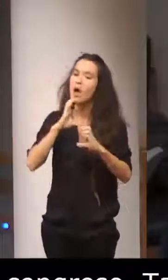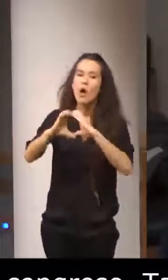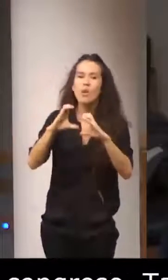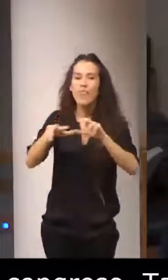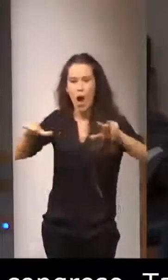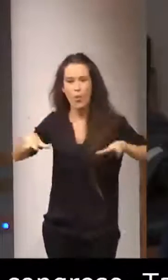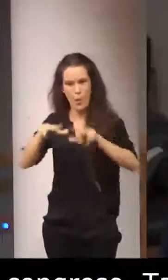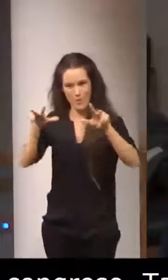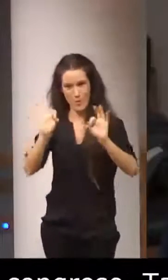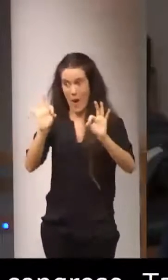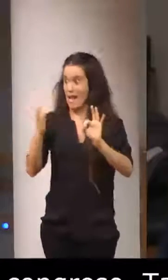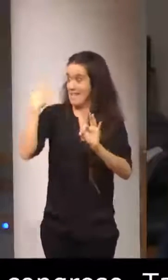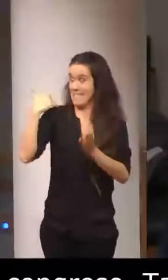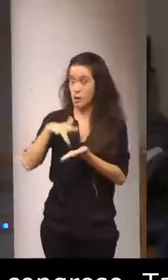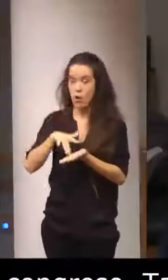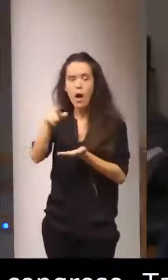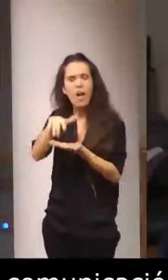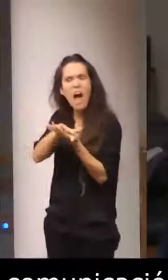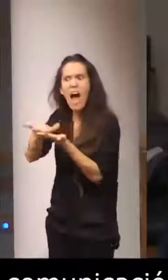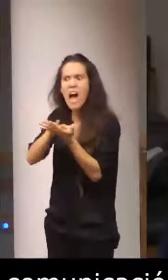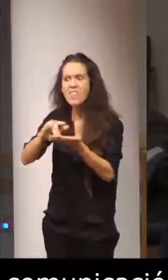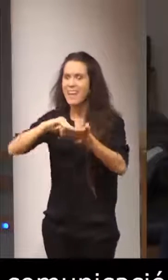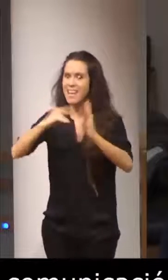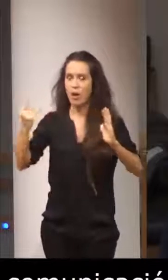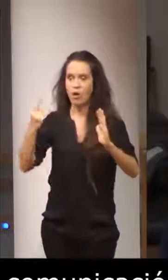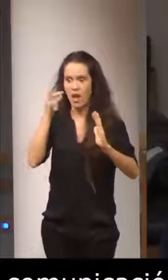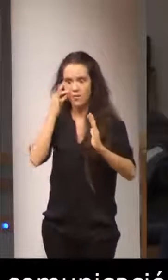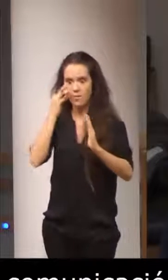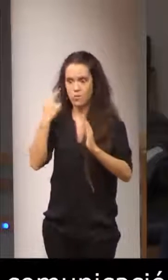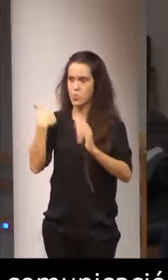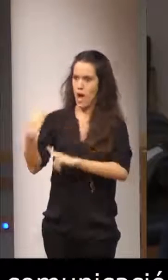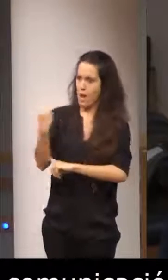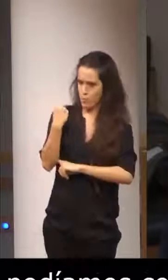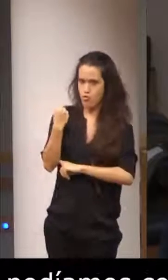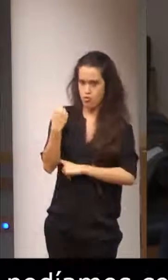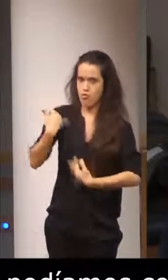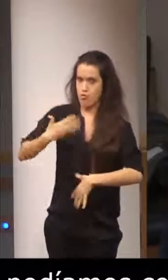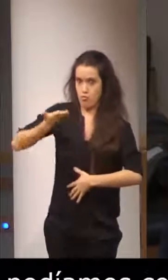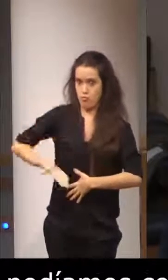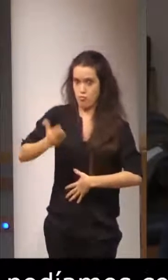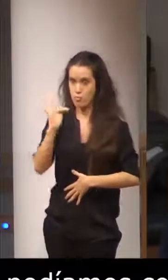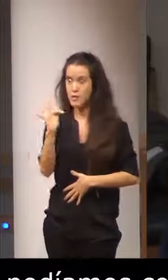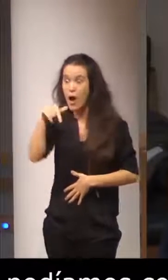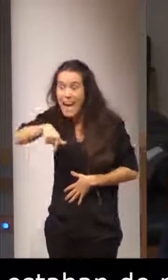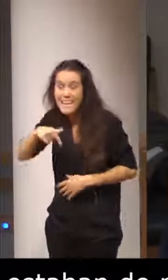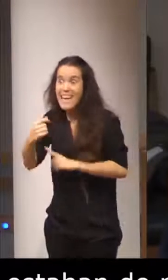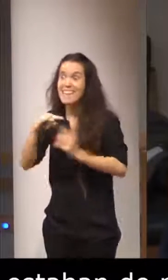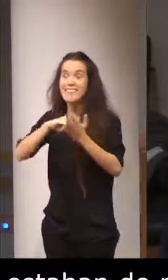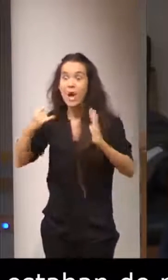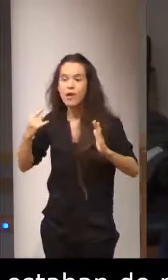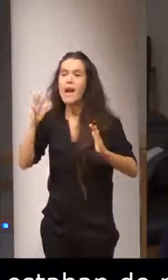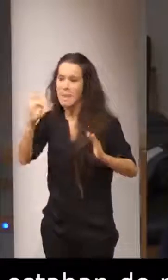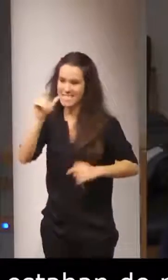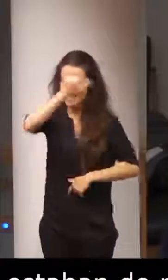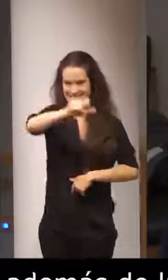caso ahí podíamos comentar que las tecnologías estaban de nuestra parte pues aquí además de la tecnología están las personas de nuestra parte